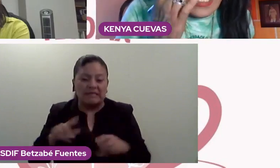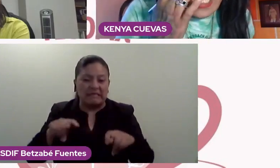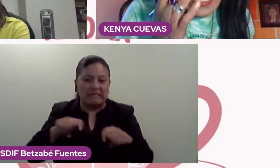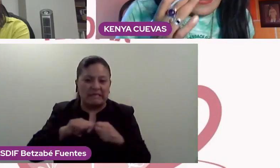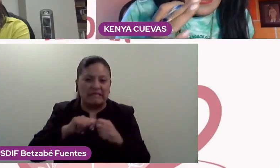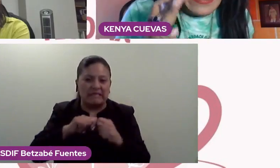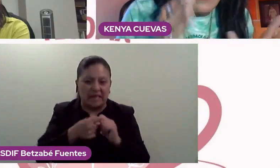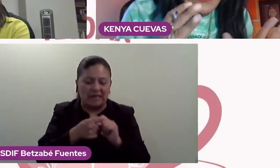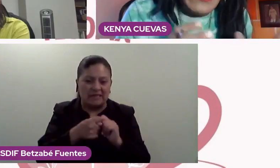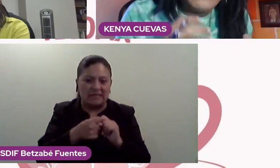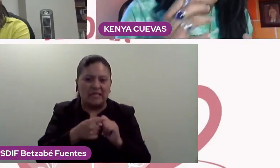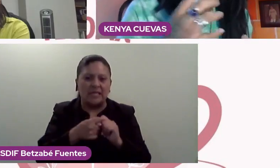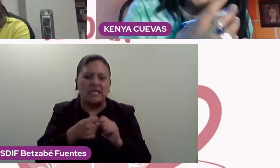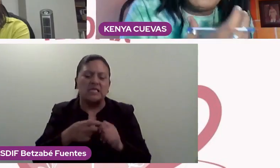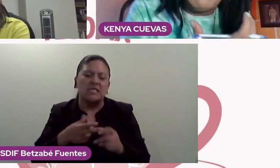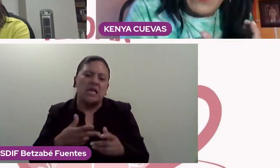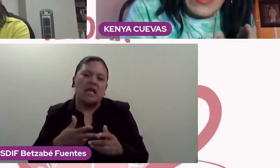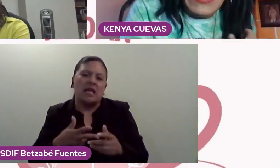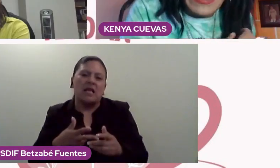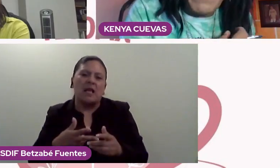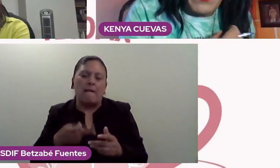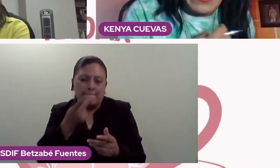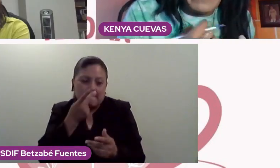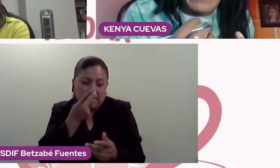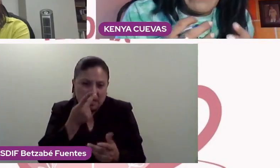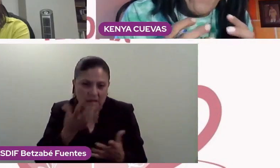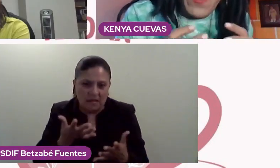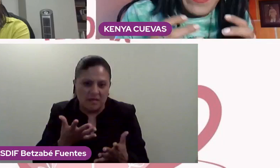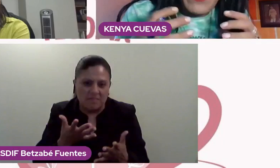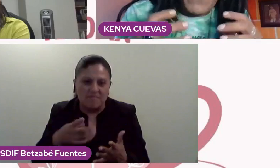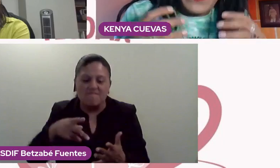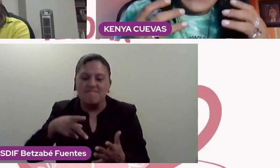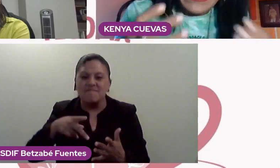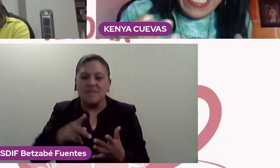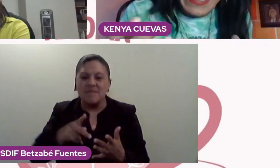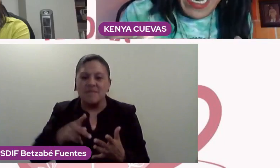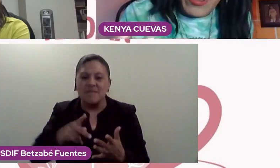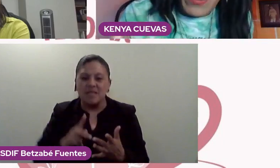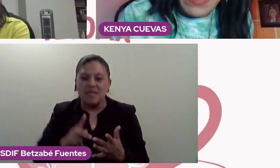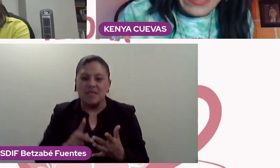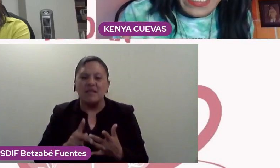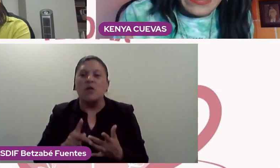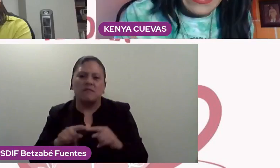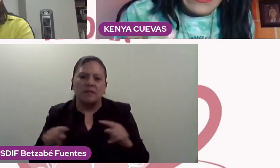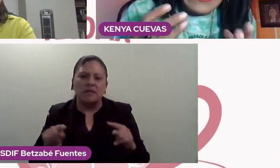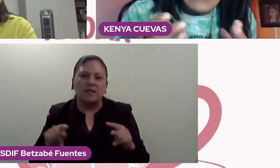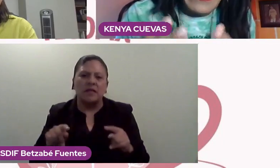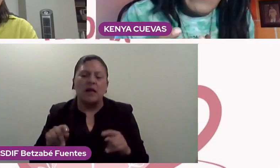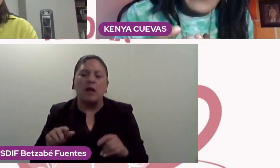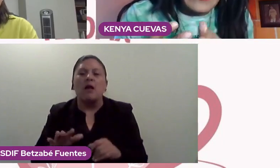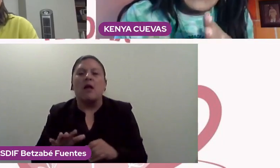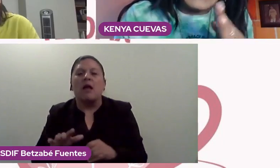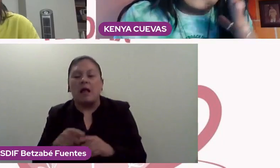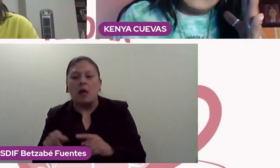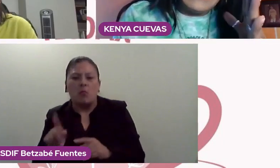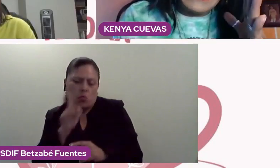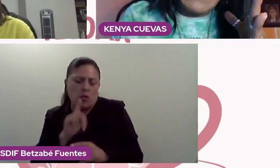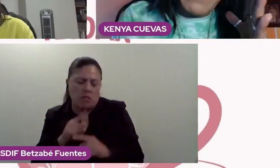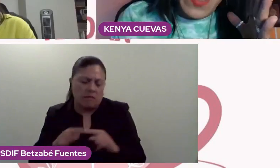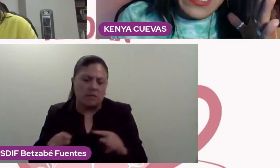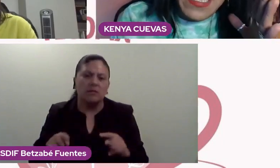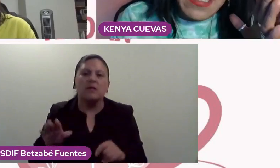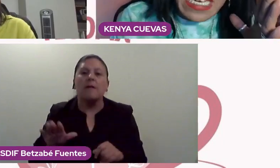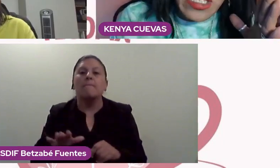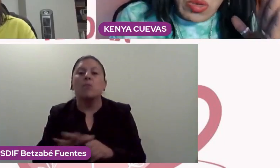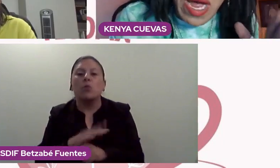femenino, eso tiene otro tipo de violencias porque la forma en cómo asesinan a los hombres trans tiene una característica